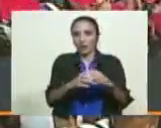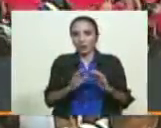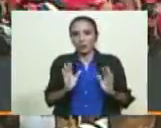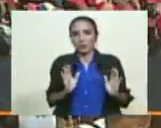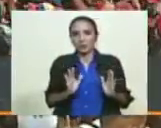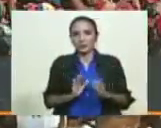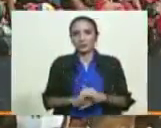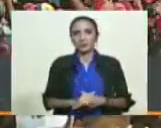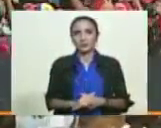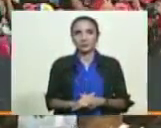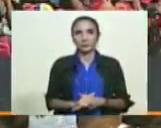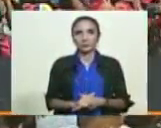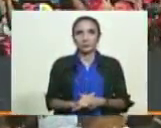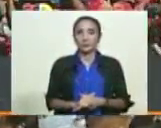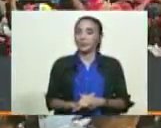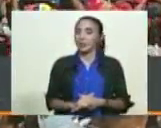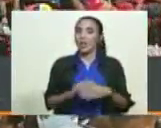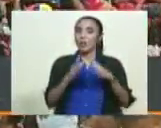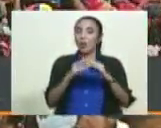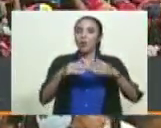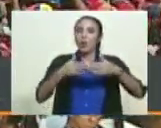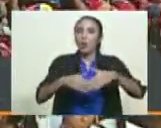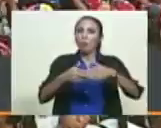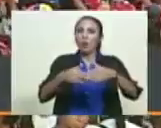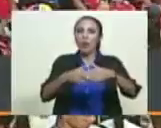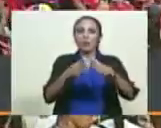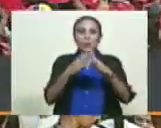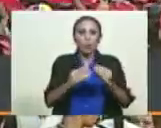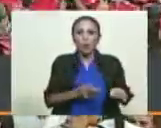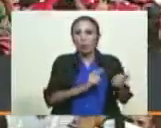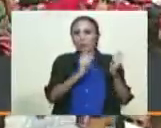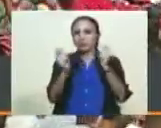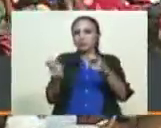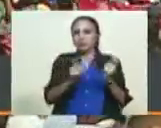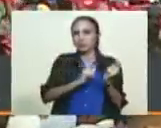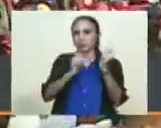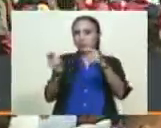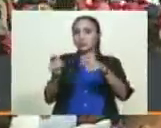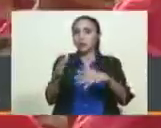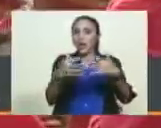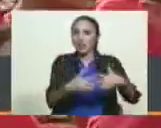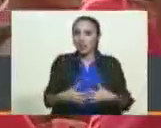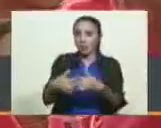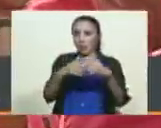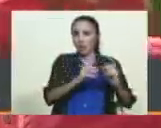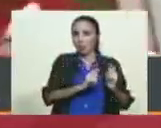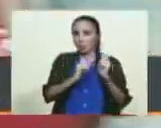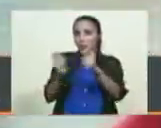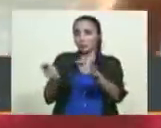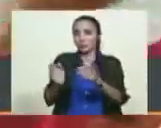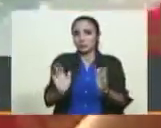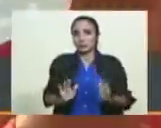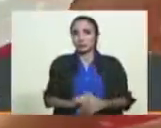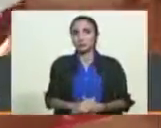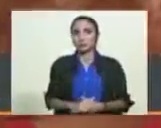Que va a abrir el puerto de La Guaira para que vengan los gringos a dominarnos.